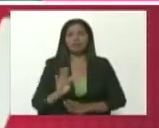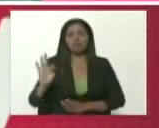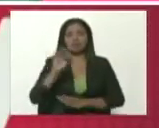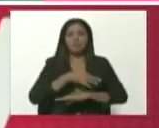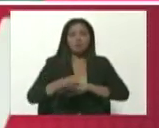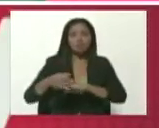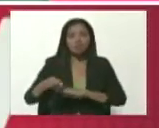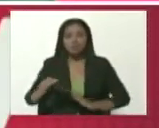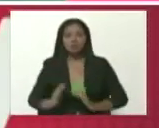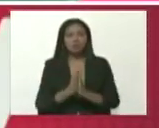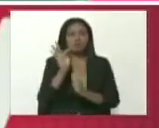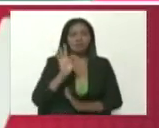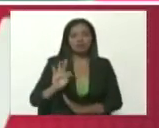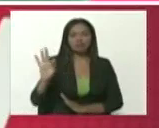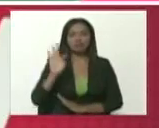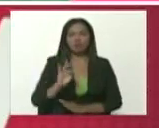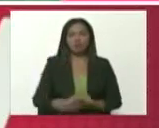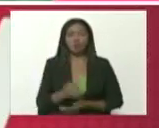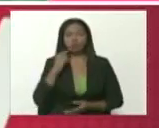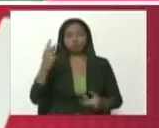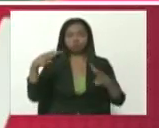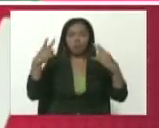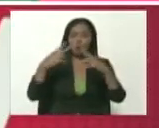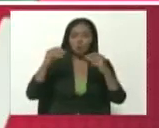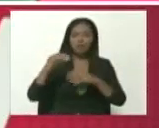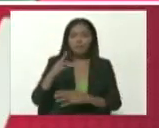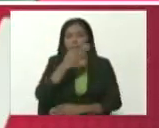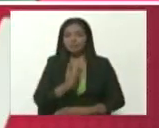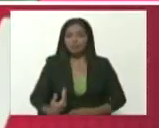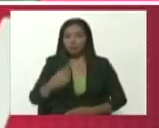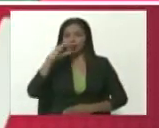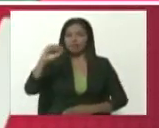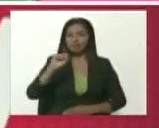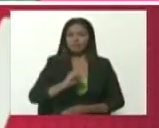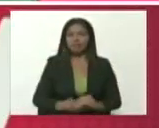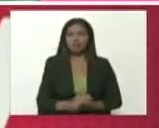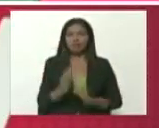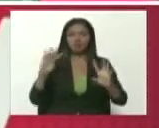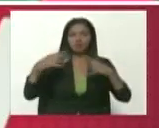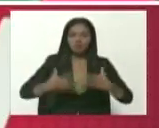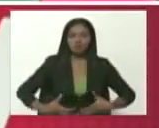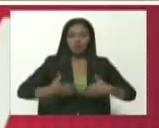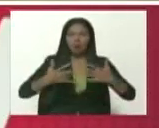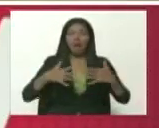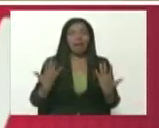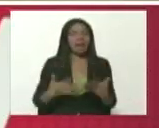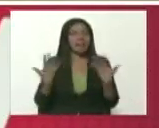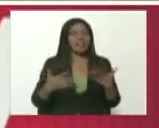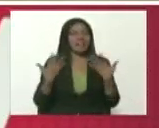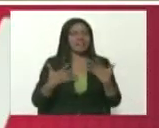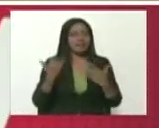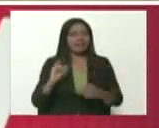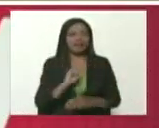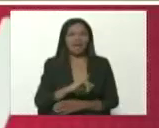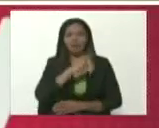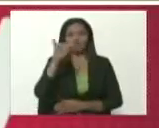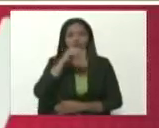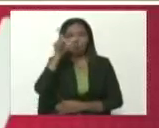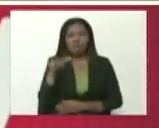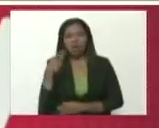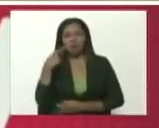municipio San Francisco. Escuche usted, camarada presidente, la algarabía, la alegría que en este momento los